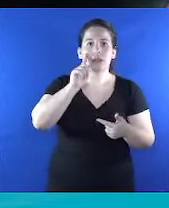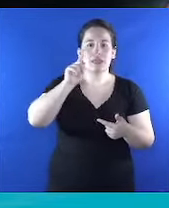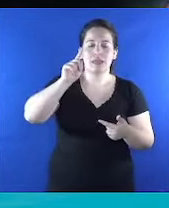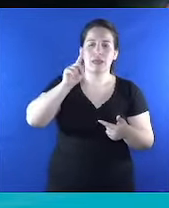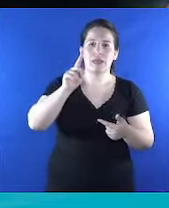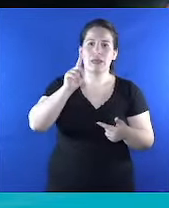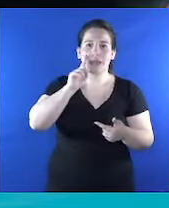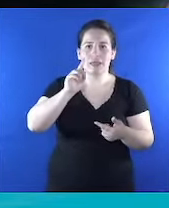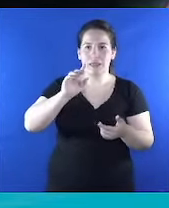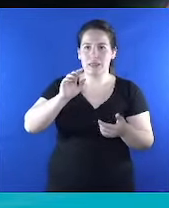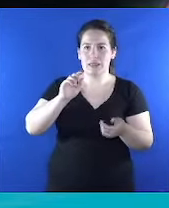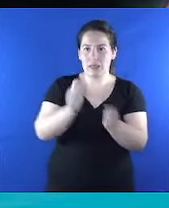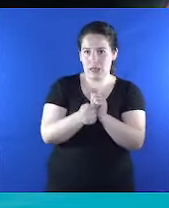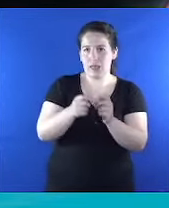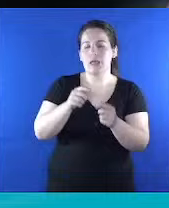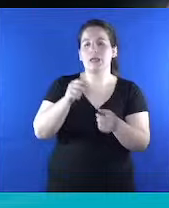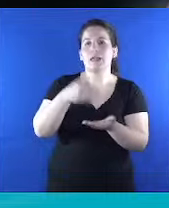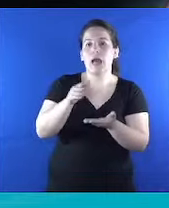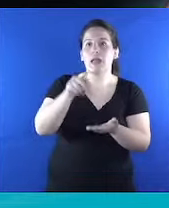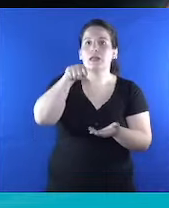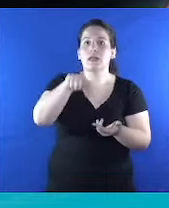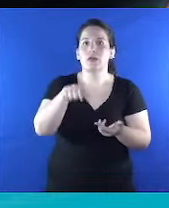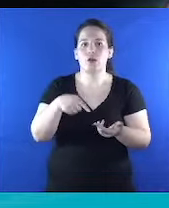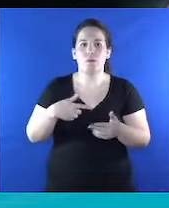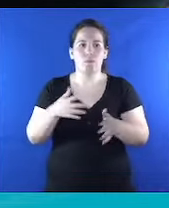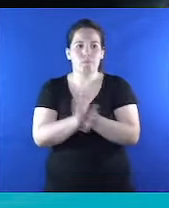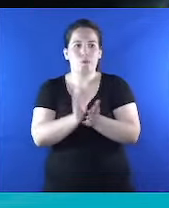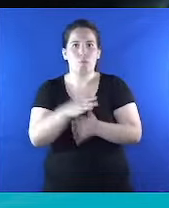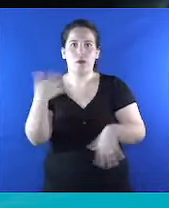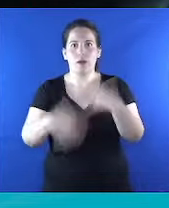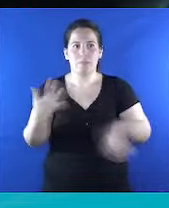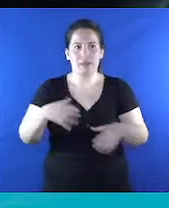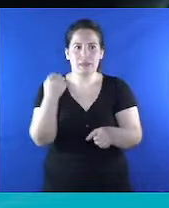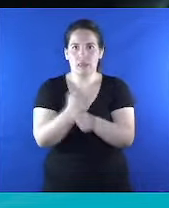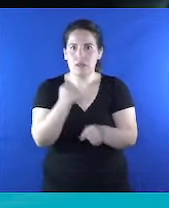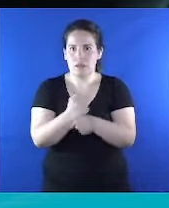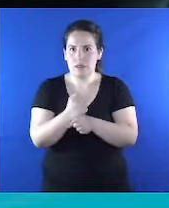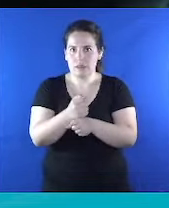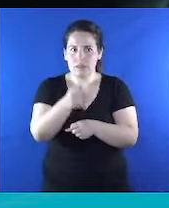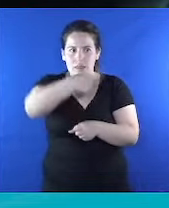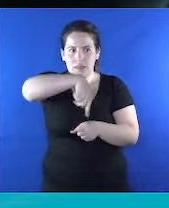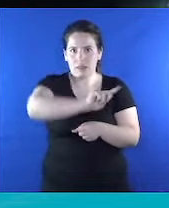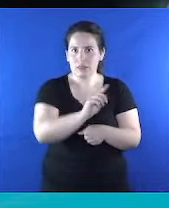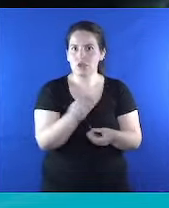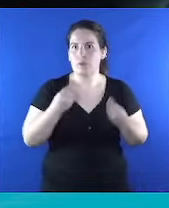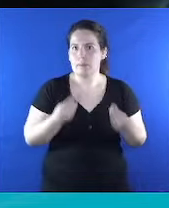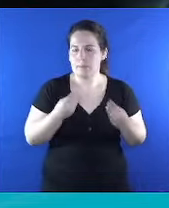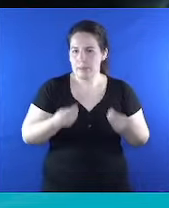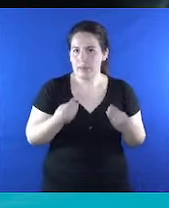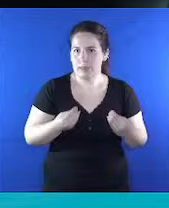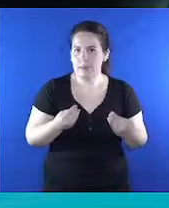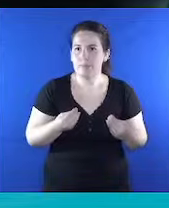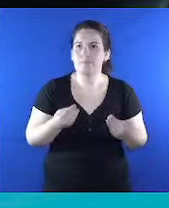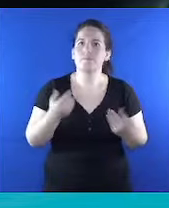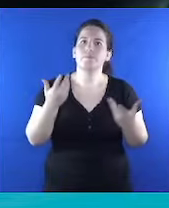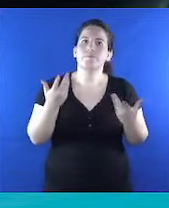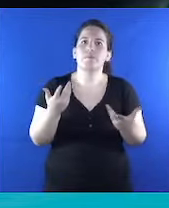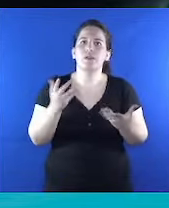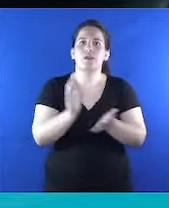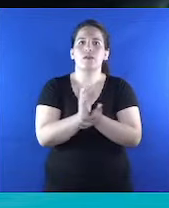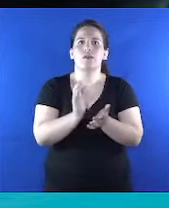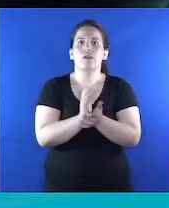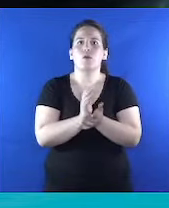cooperativas impulse la emergencia para los trabajadores y trabajadoras de esas cooperativas para que eh No sean